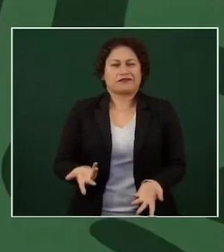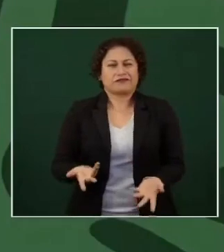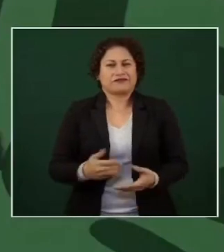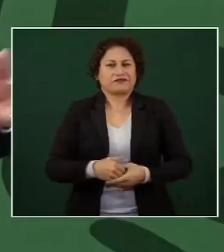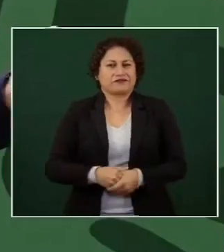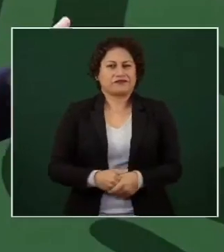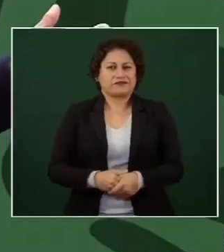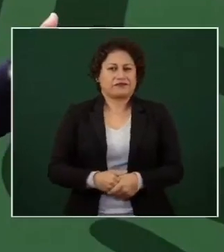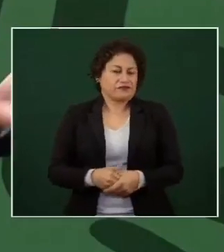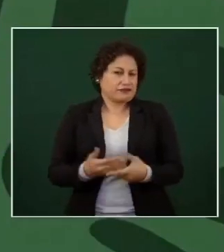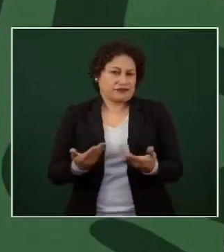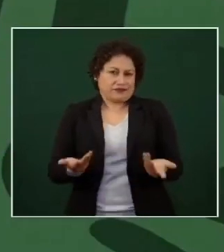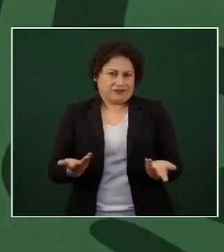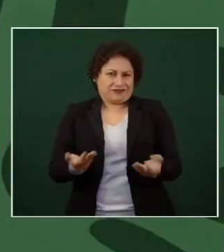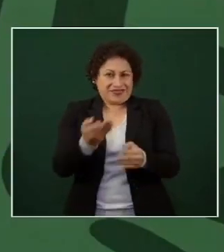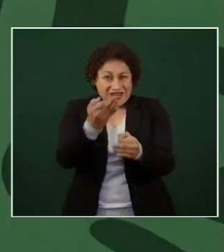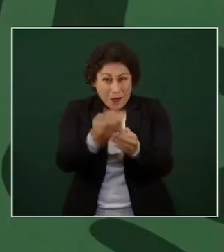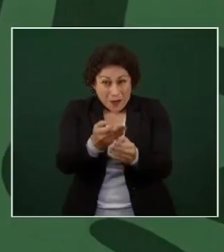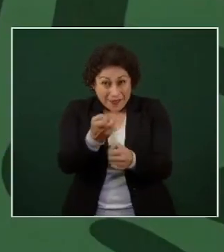y ahora con esto.